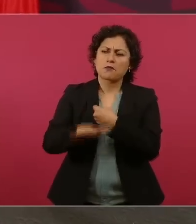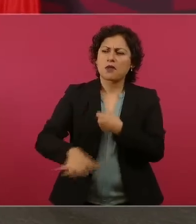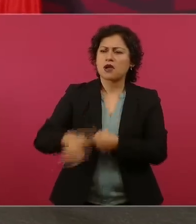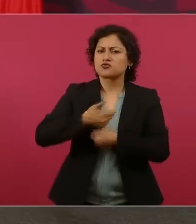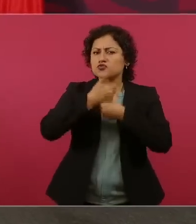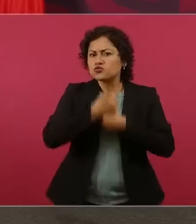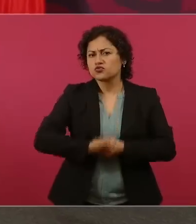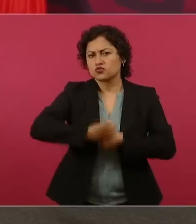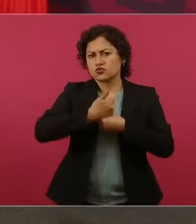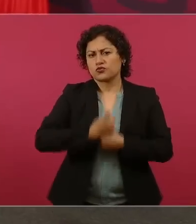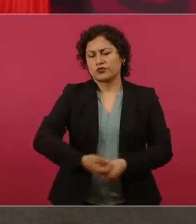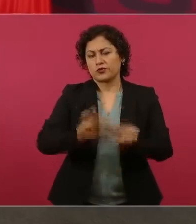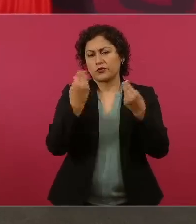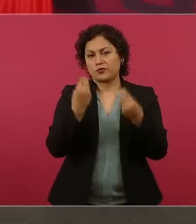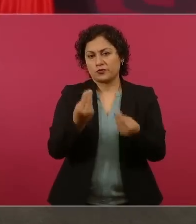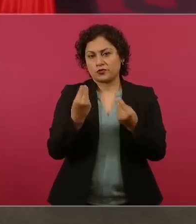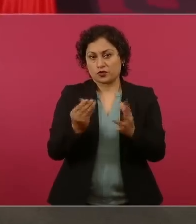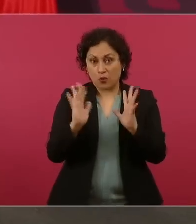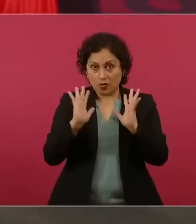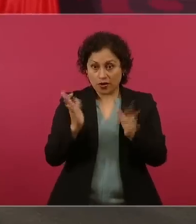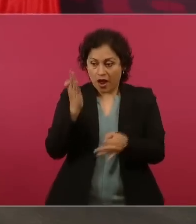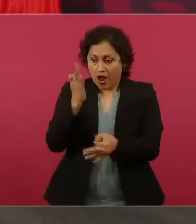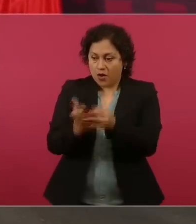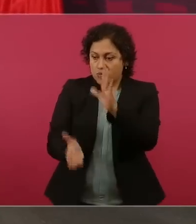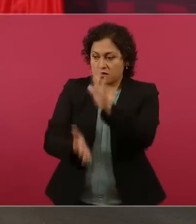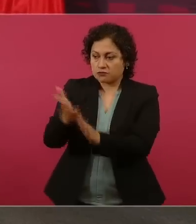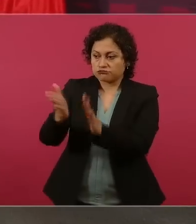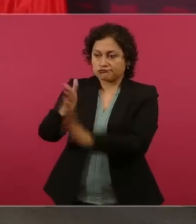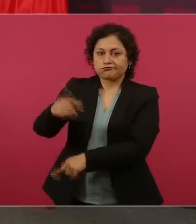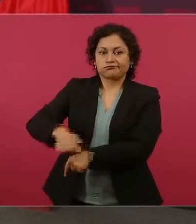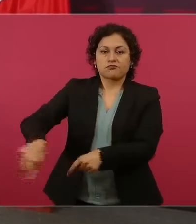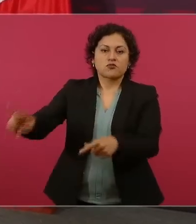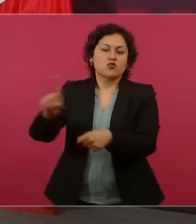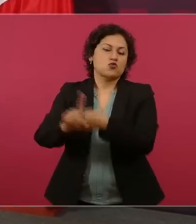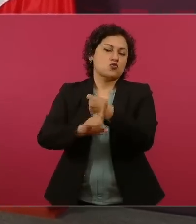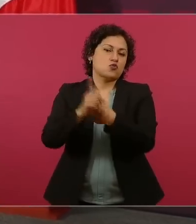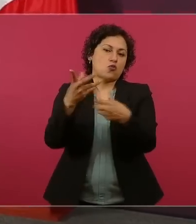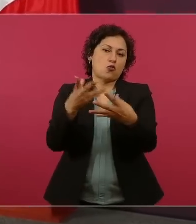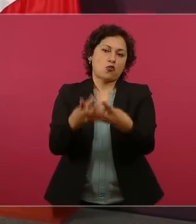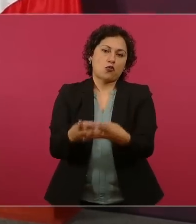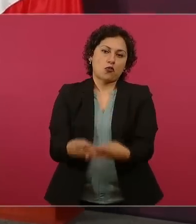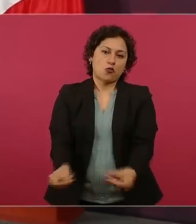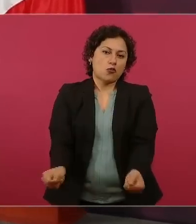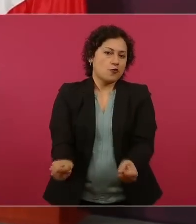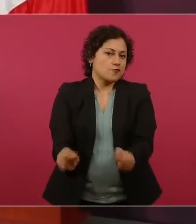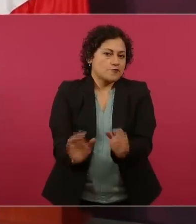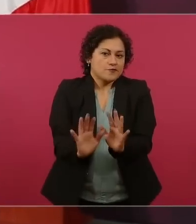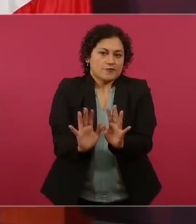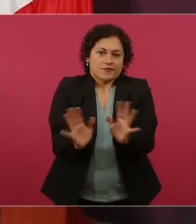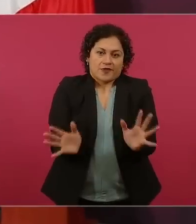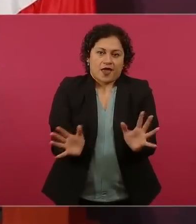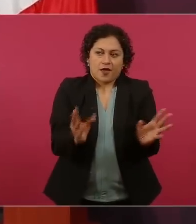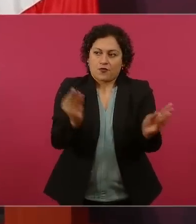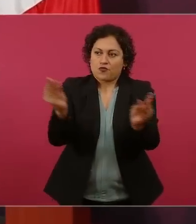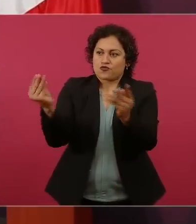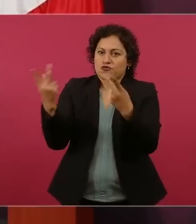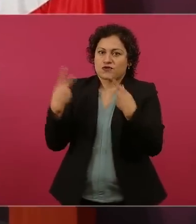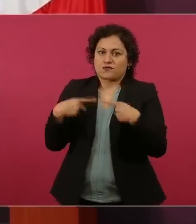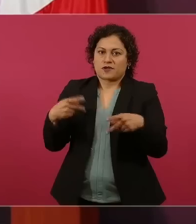esta obra va a resolverse ese problema de mucha gente.